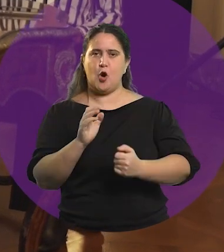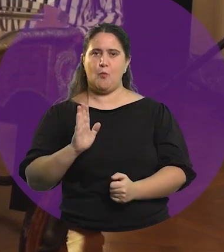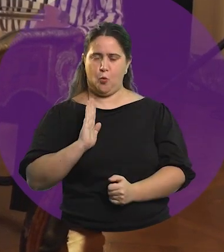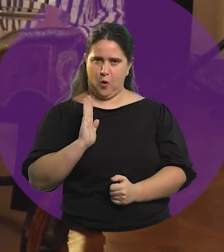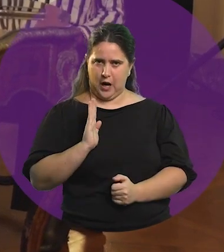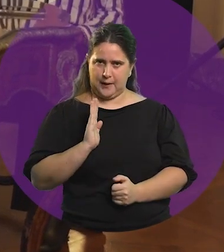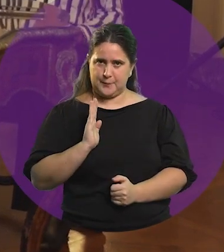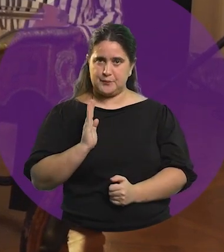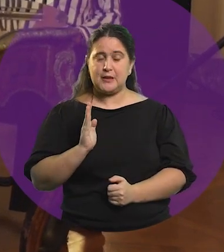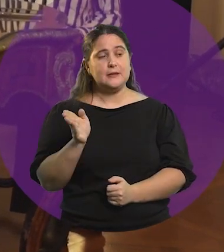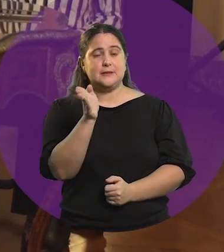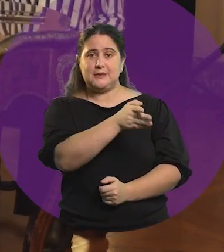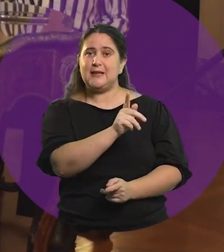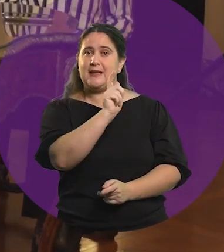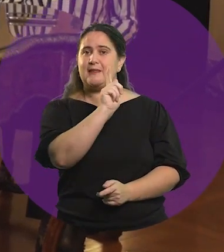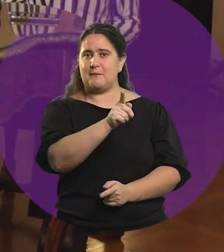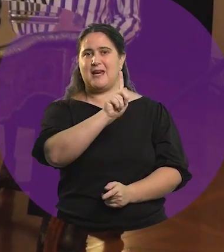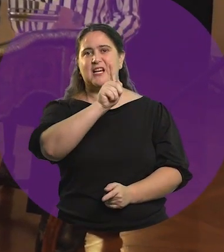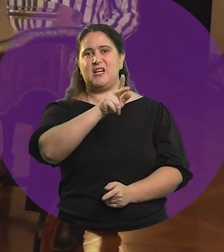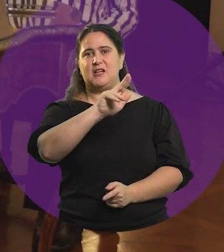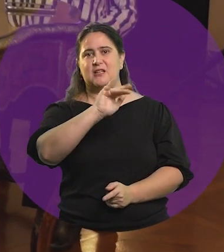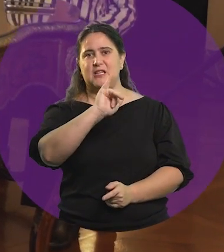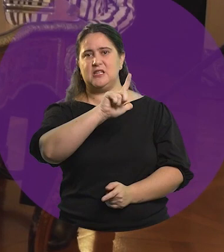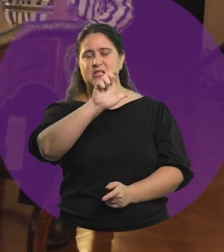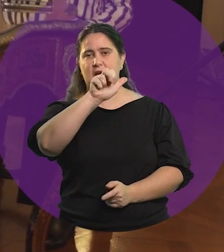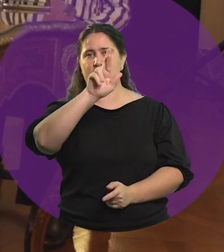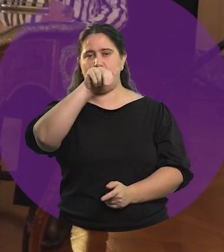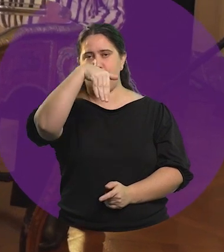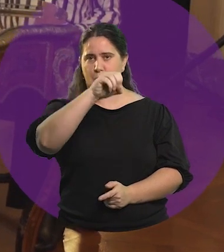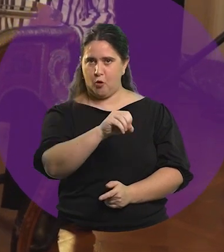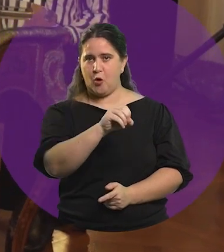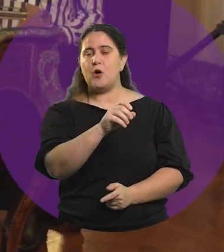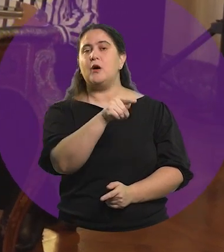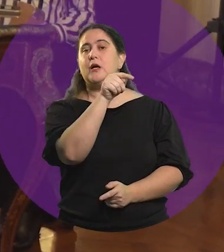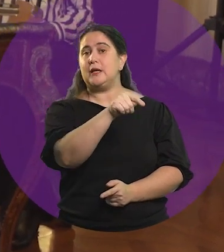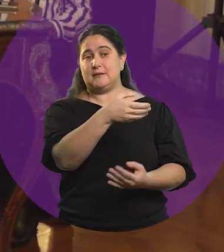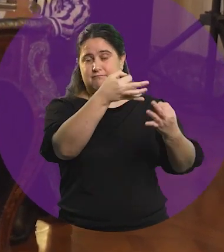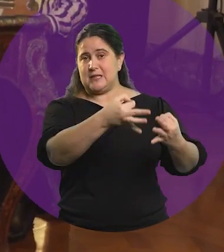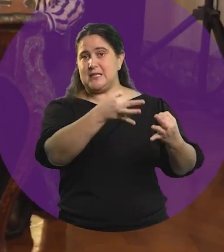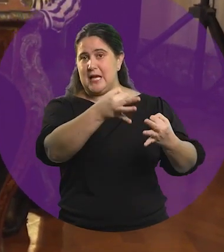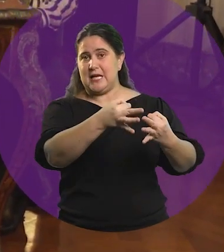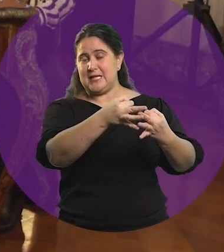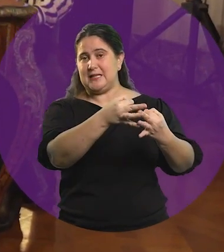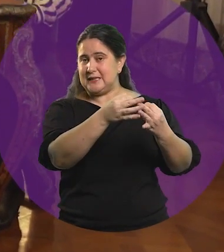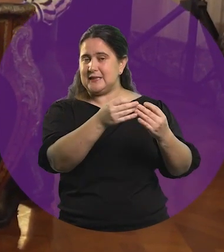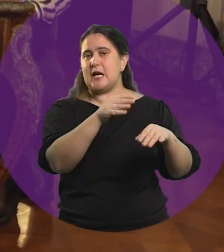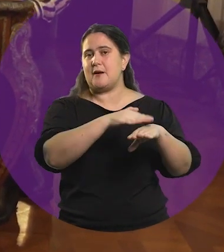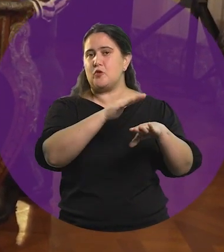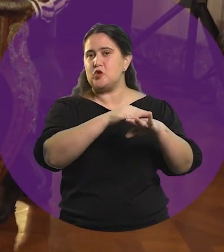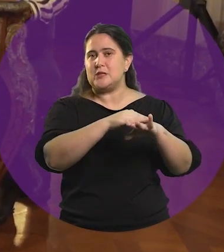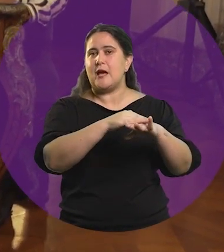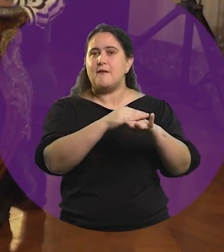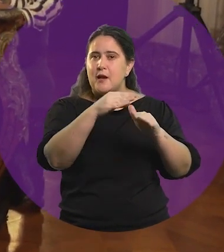en mujeres. Después nos acompaña Guillermo Anjó, espero haber dicho bien el apellido, especialista senior a cargo del